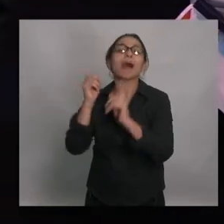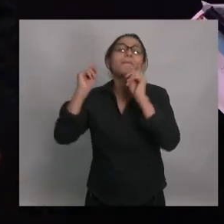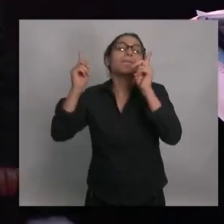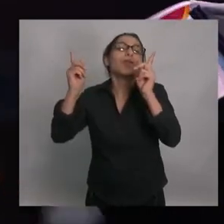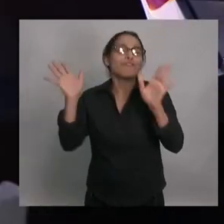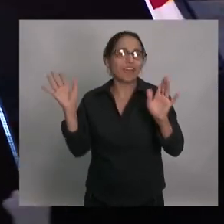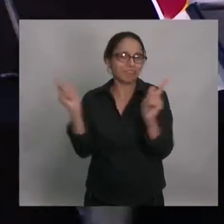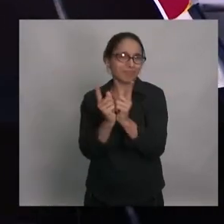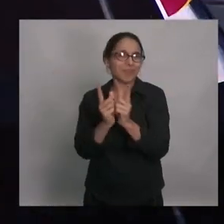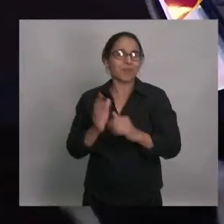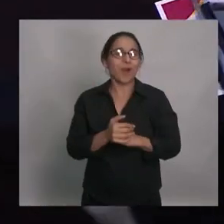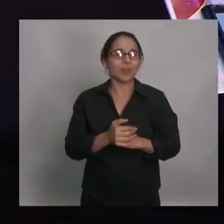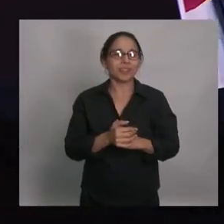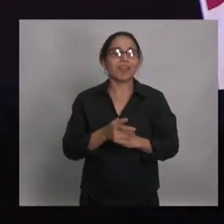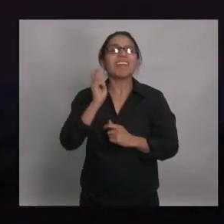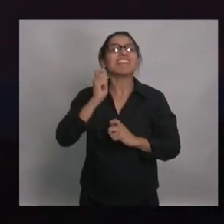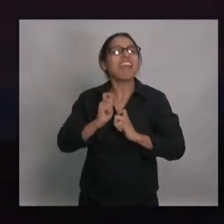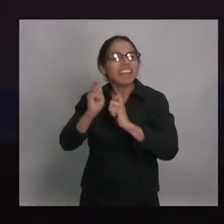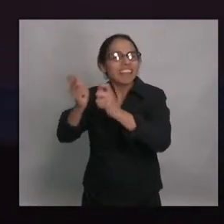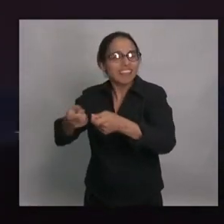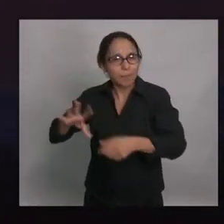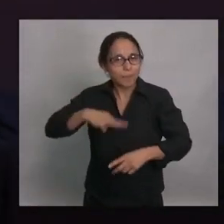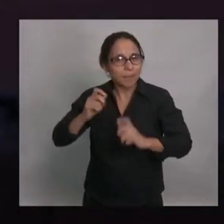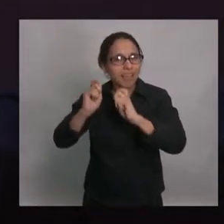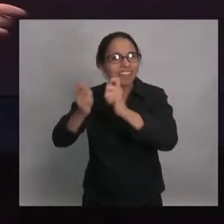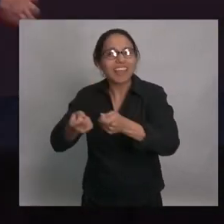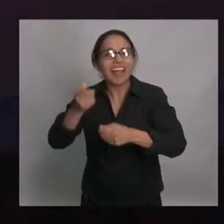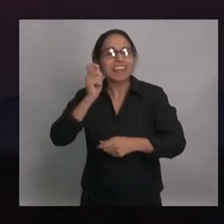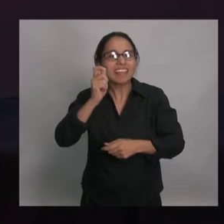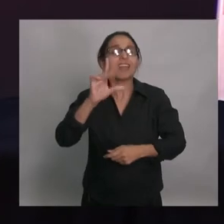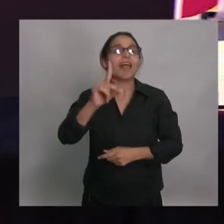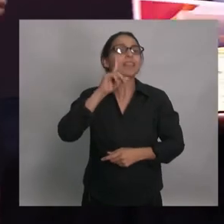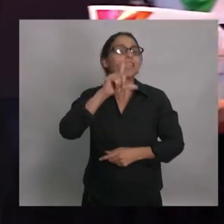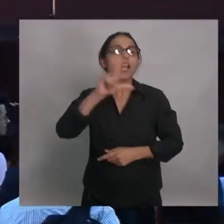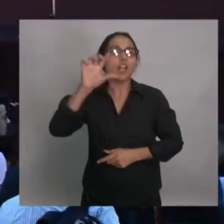entrega marta dillon del colectivo ni una menos